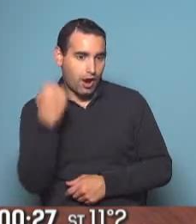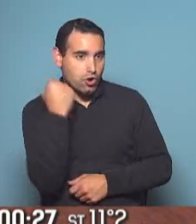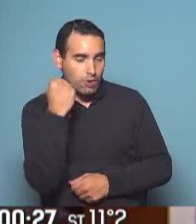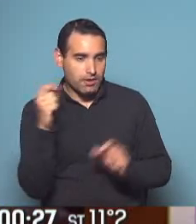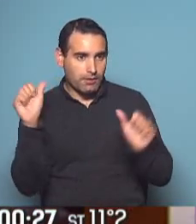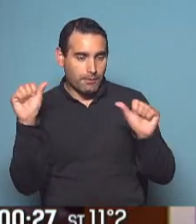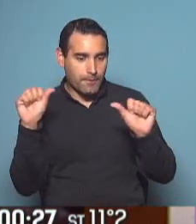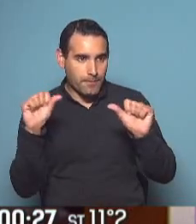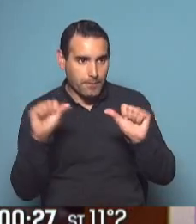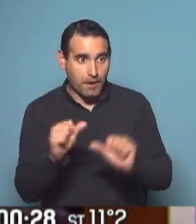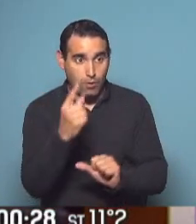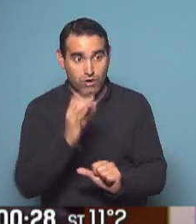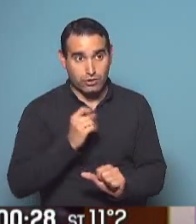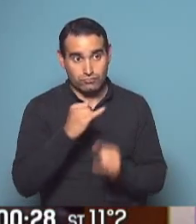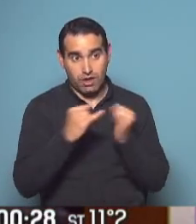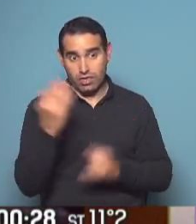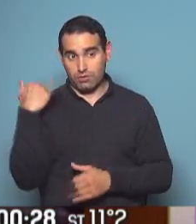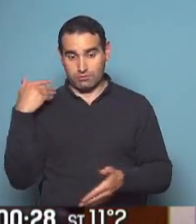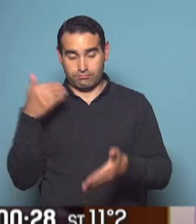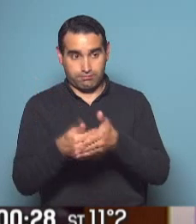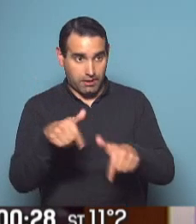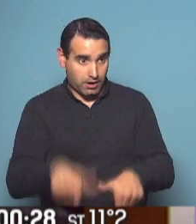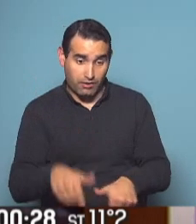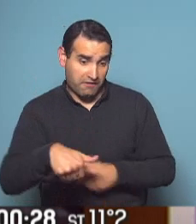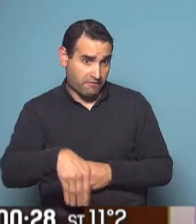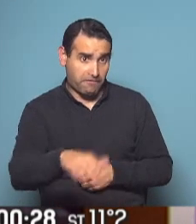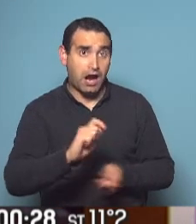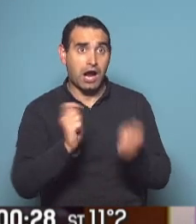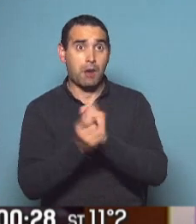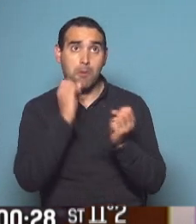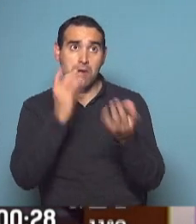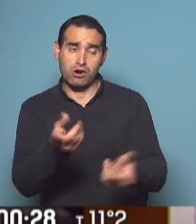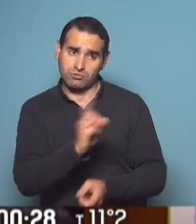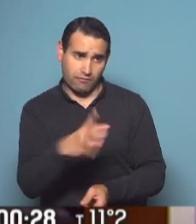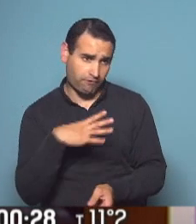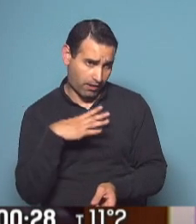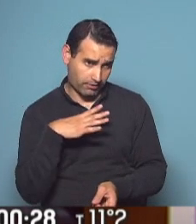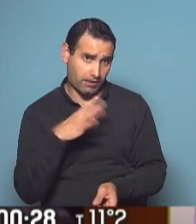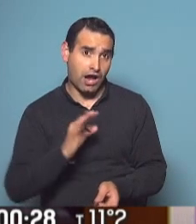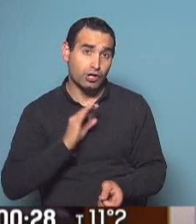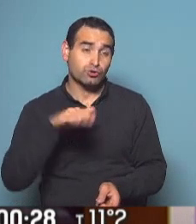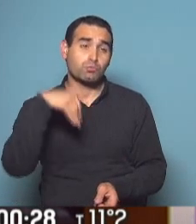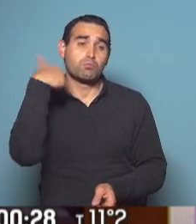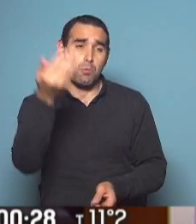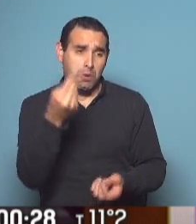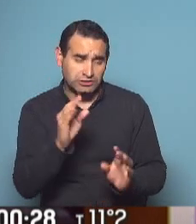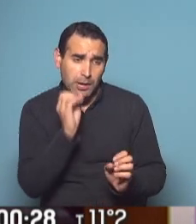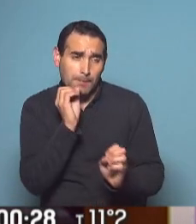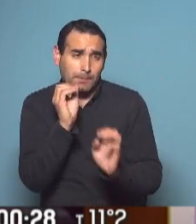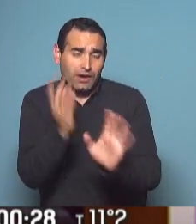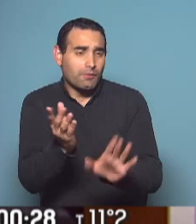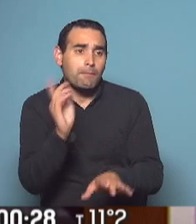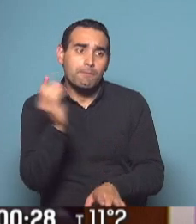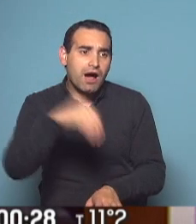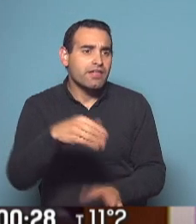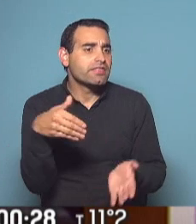año y medio y que no va a cambiar mucho de acá hasta, yo diría, mediados del año próximo. Más el resultado de la elección que da la